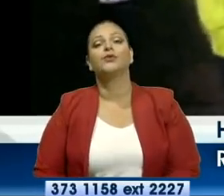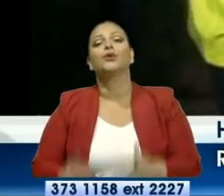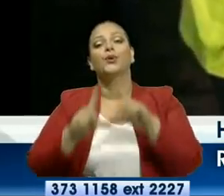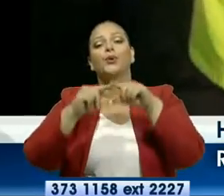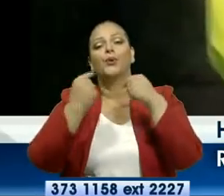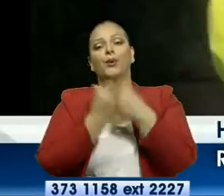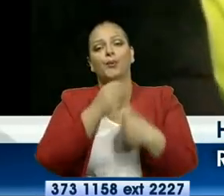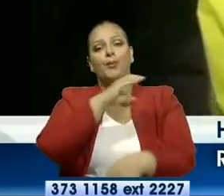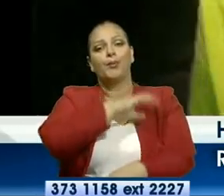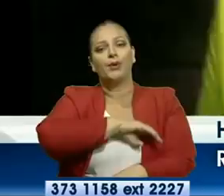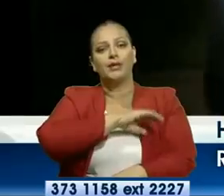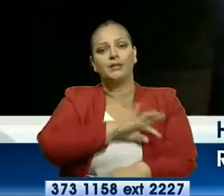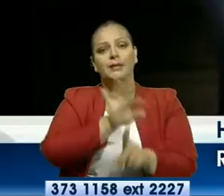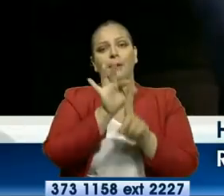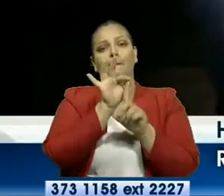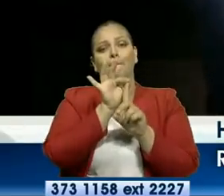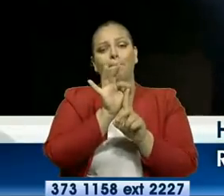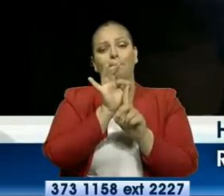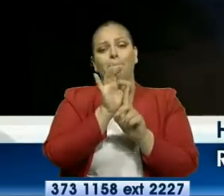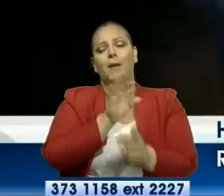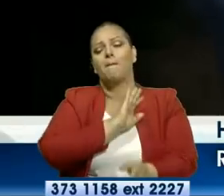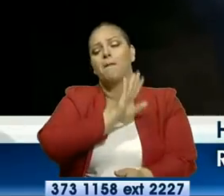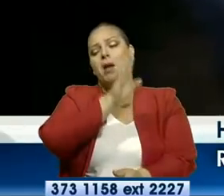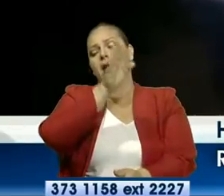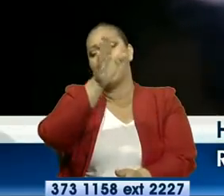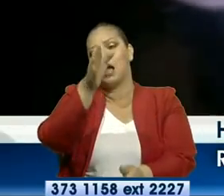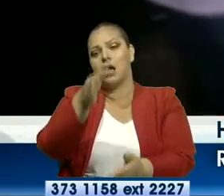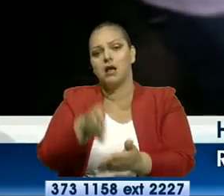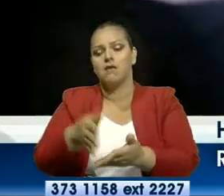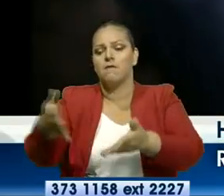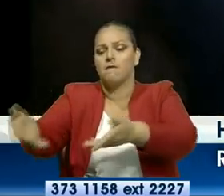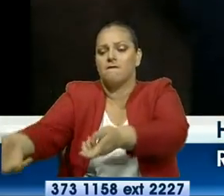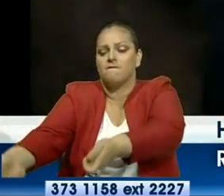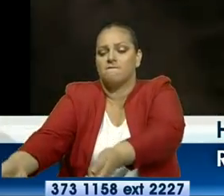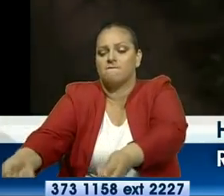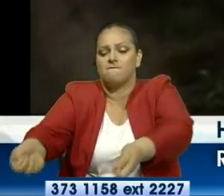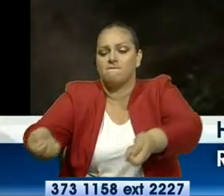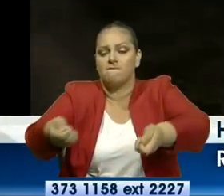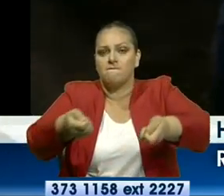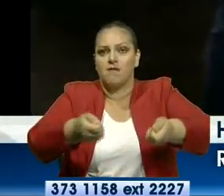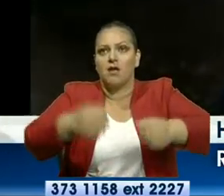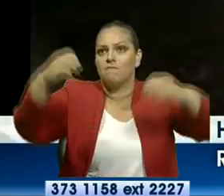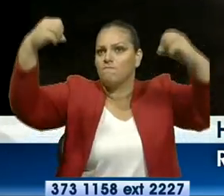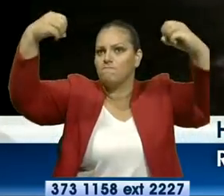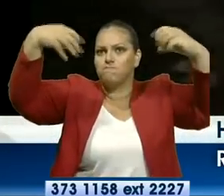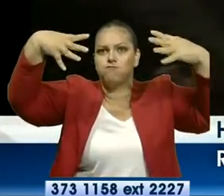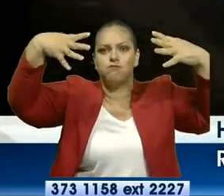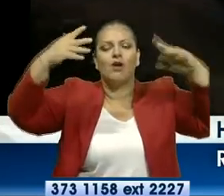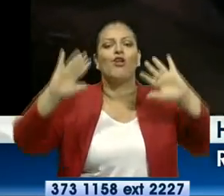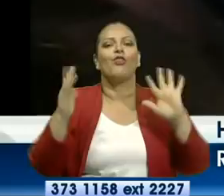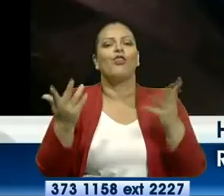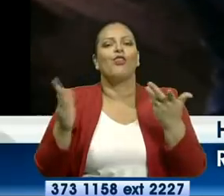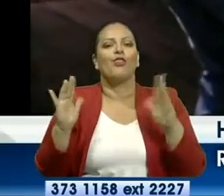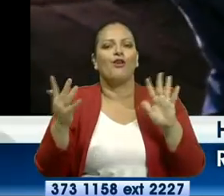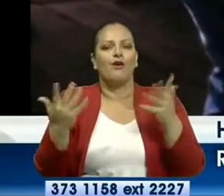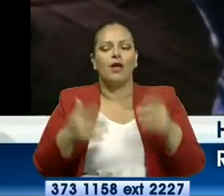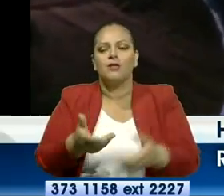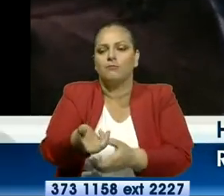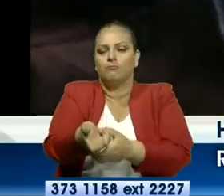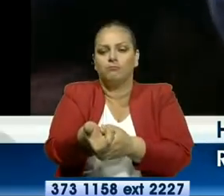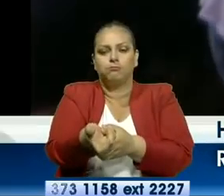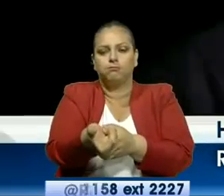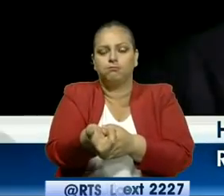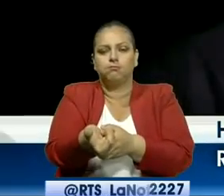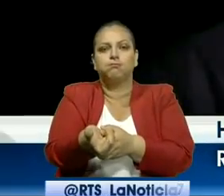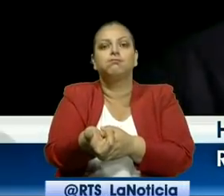debieron abrirse paso en medio del estrecho camino, guiados por luces de linternas y una vela que fue colocada junto al